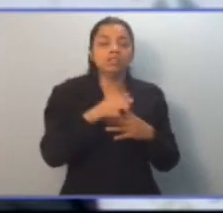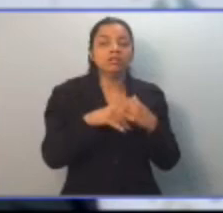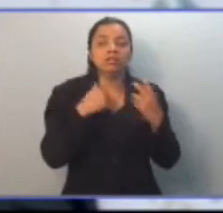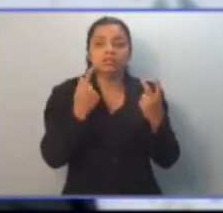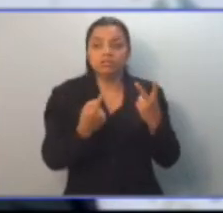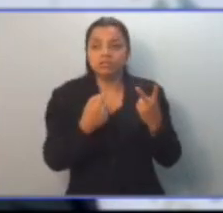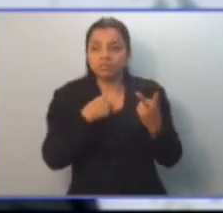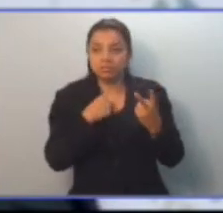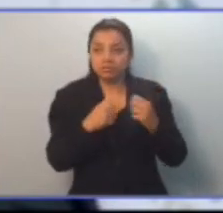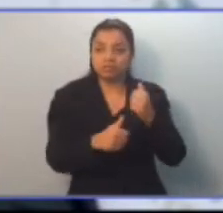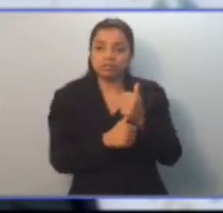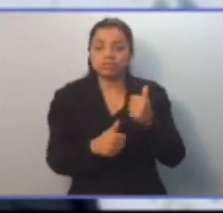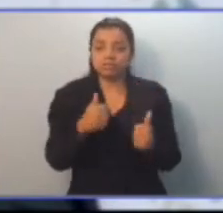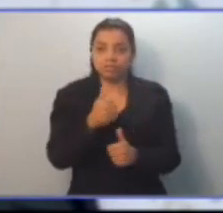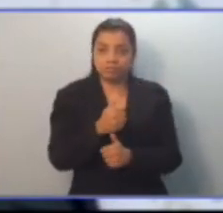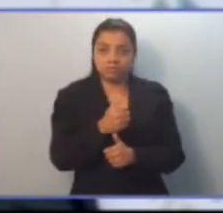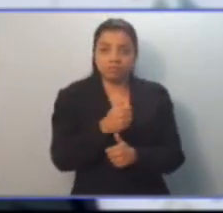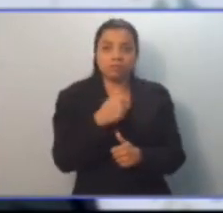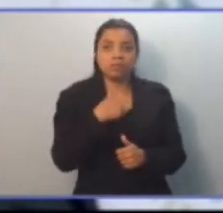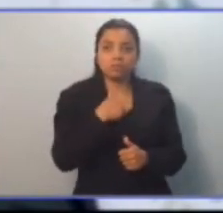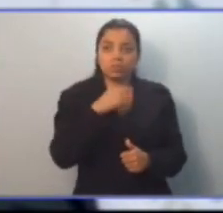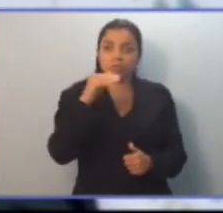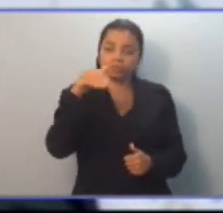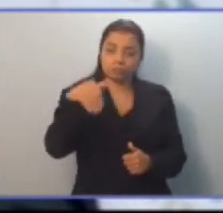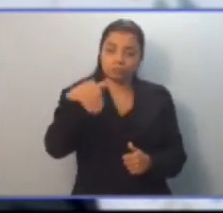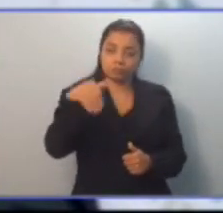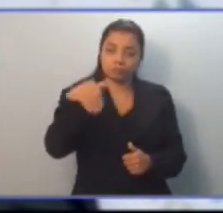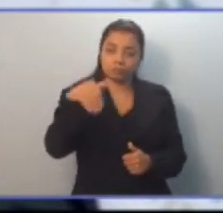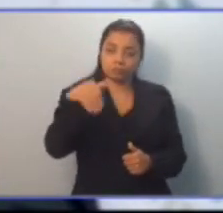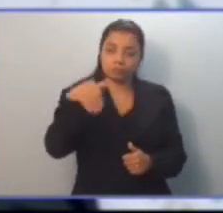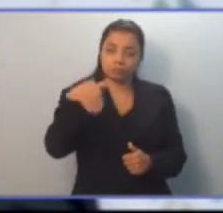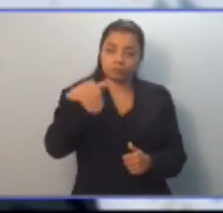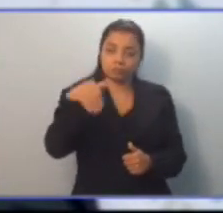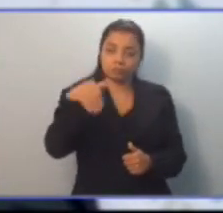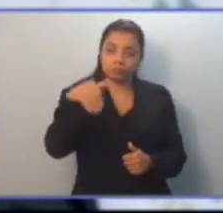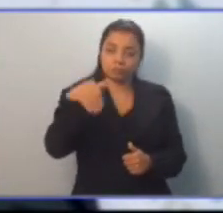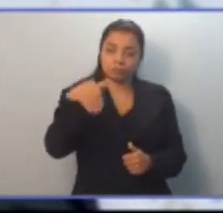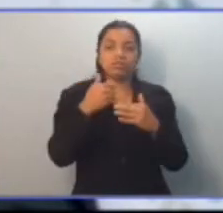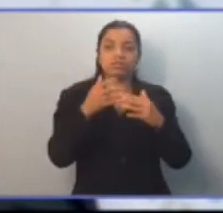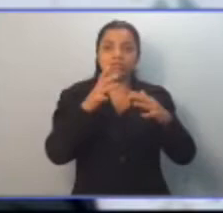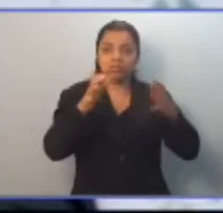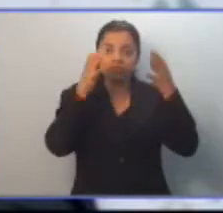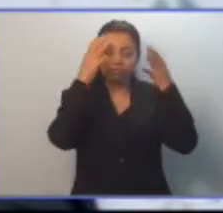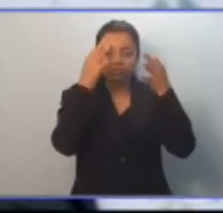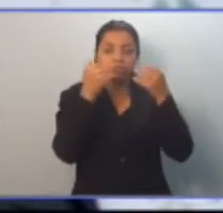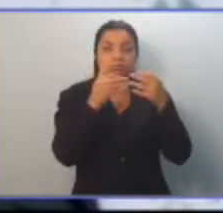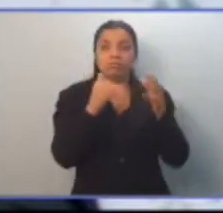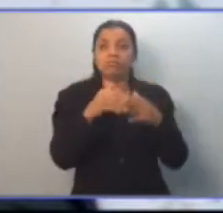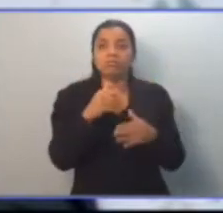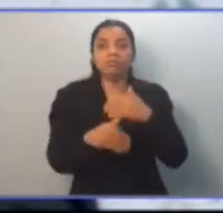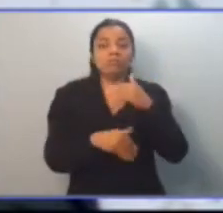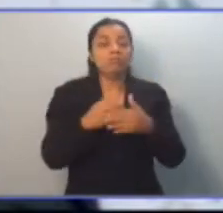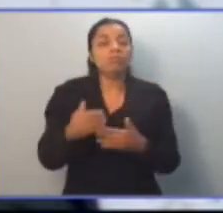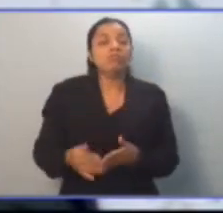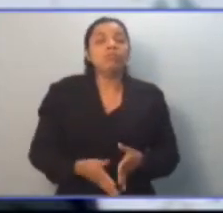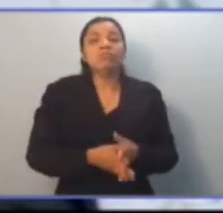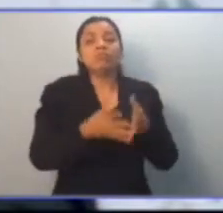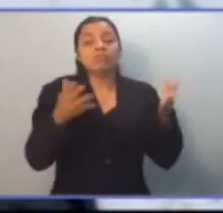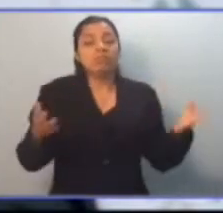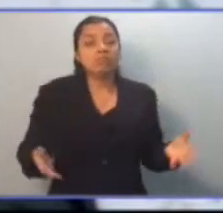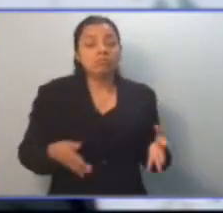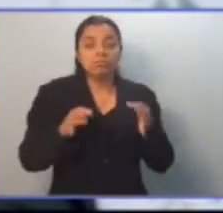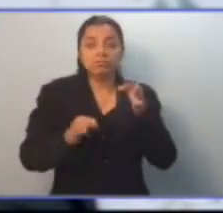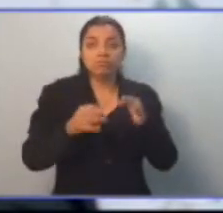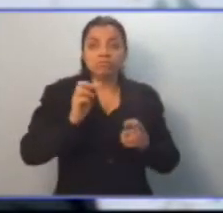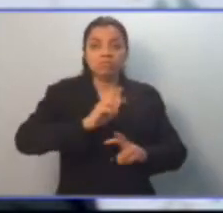nombrado suplente y cubría precisamente al juzgado de instrucción y a los juzgados de sentencia en diferentes oportunidades. Estando en el juzgado 12º